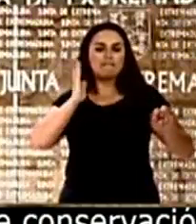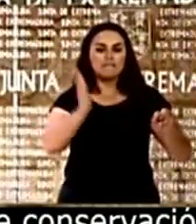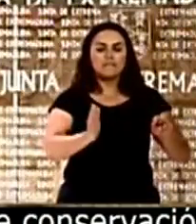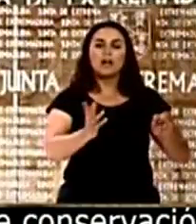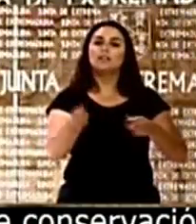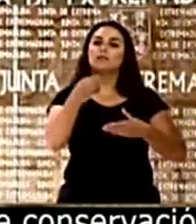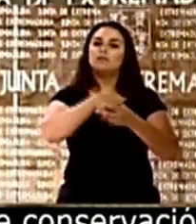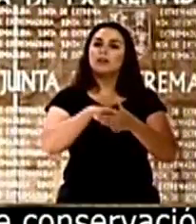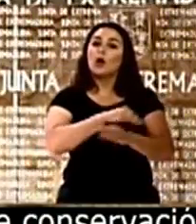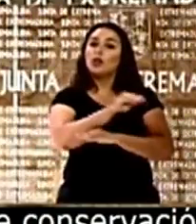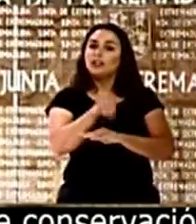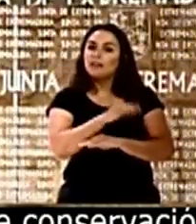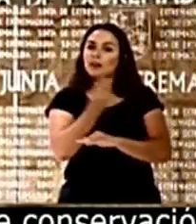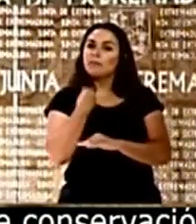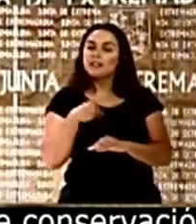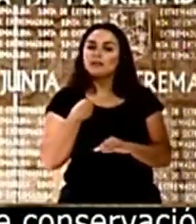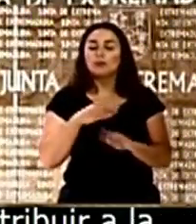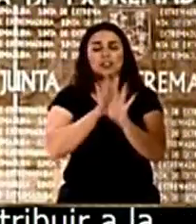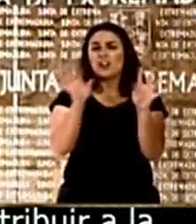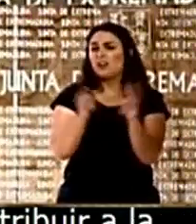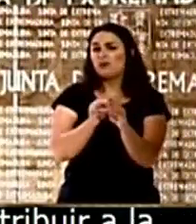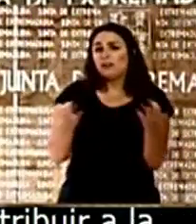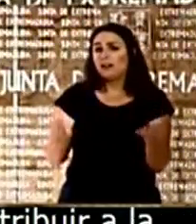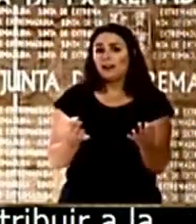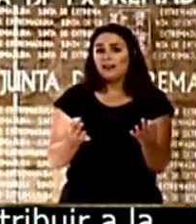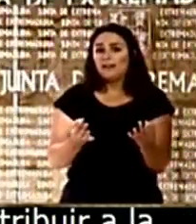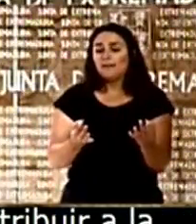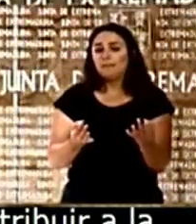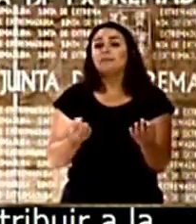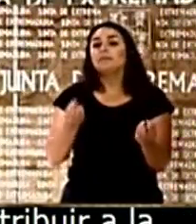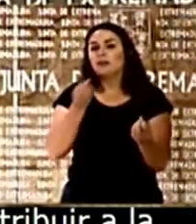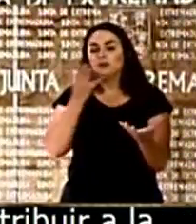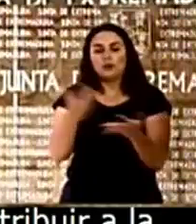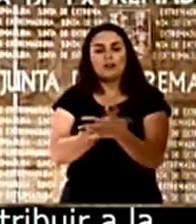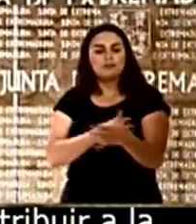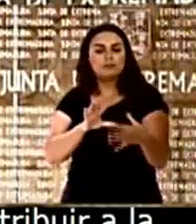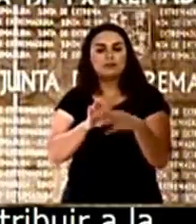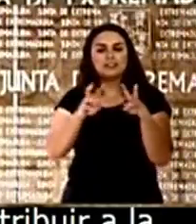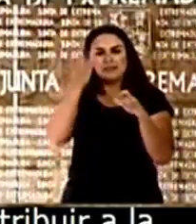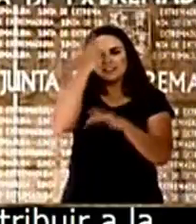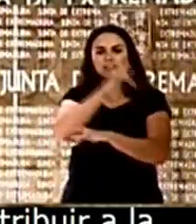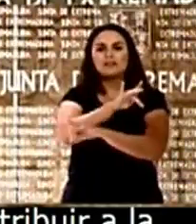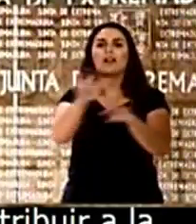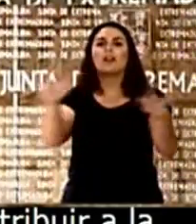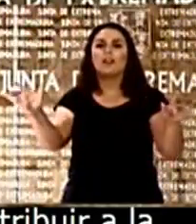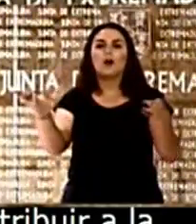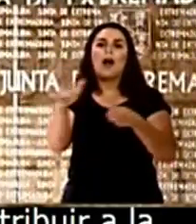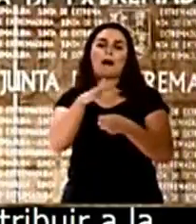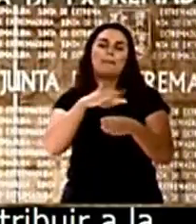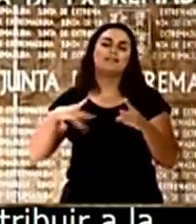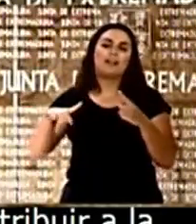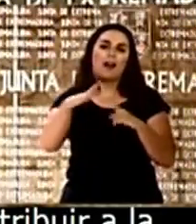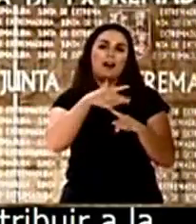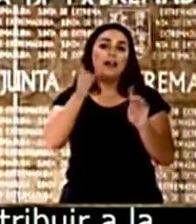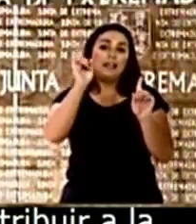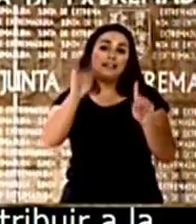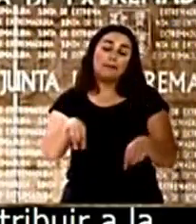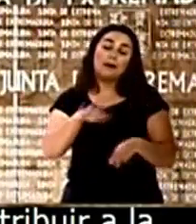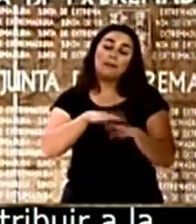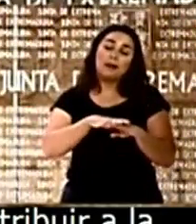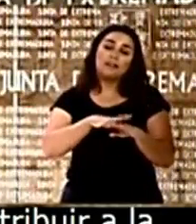a la conservación de los mismos. En definitiva, tiene que ver mucho con la concienciación ambiental y con el preservar